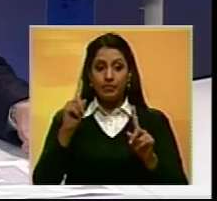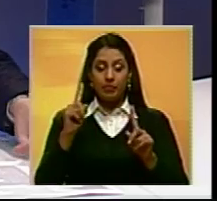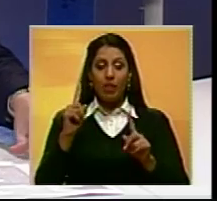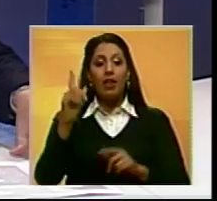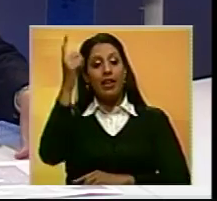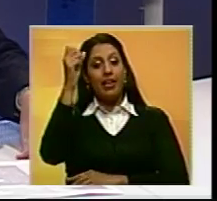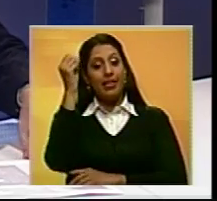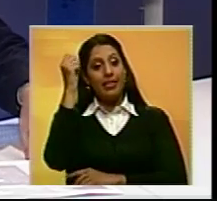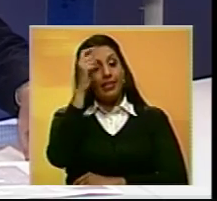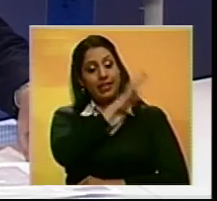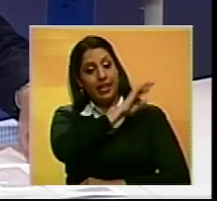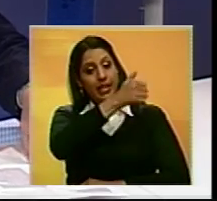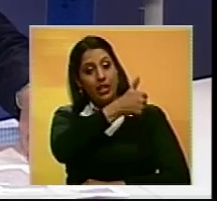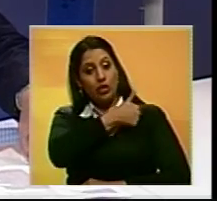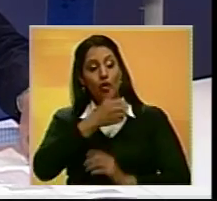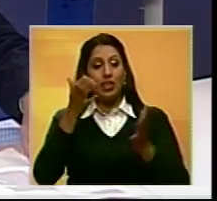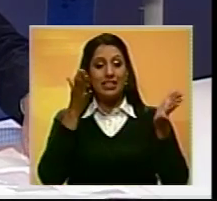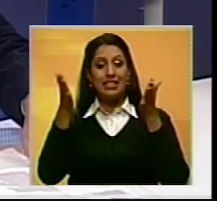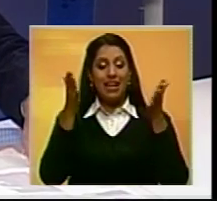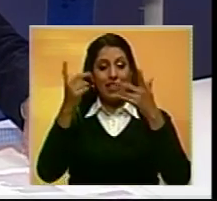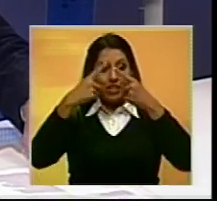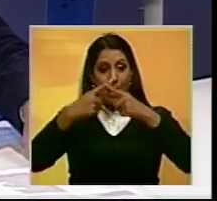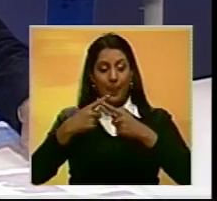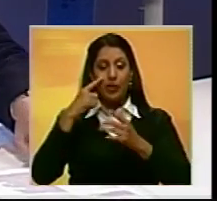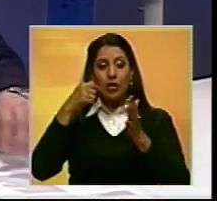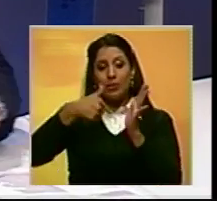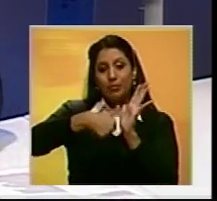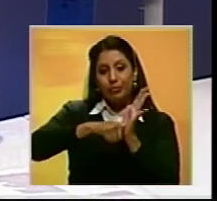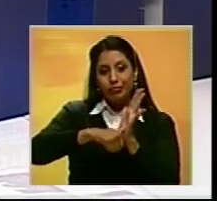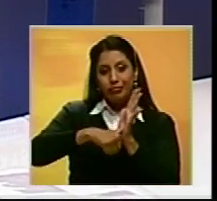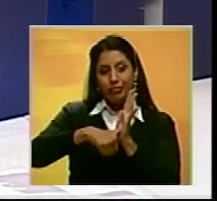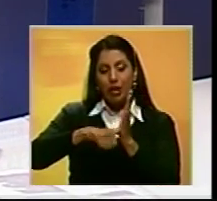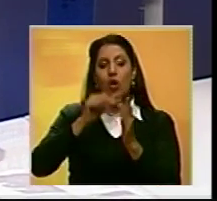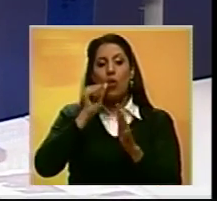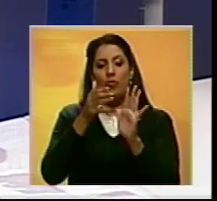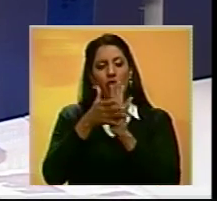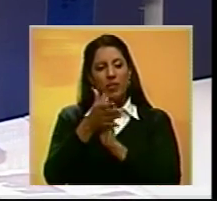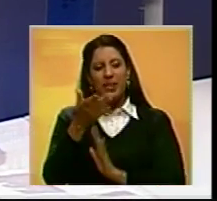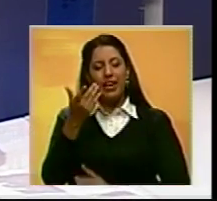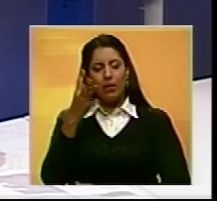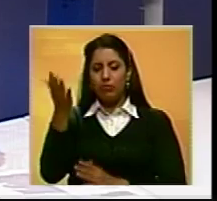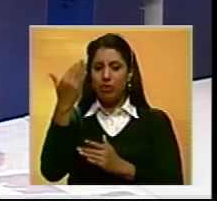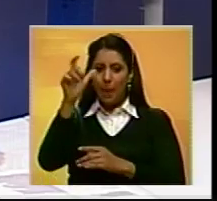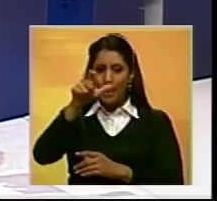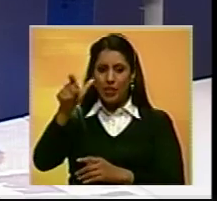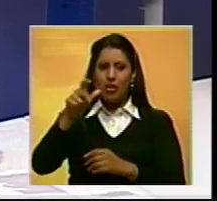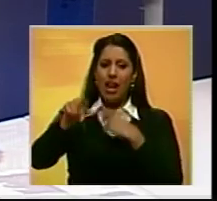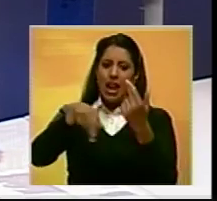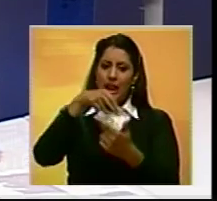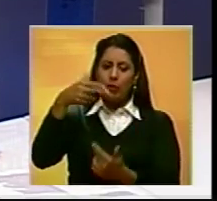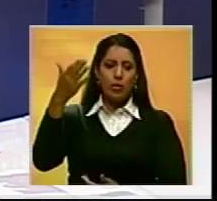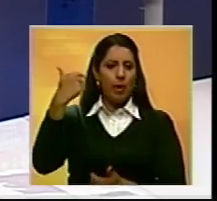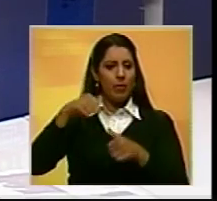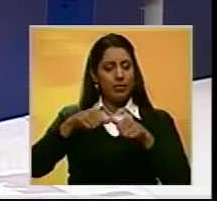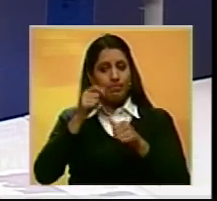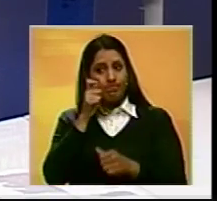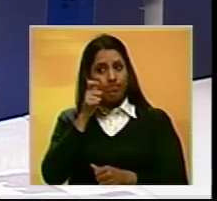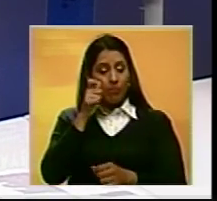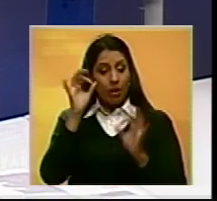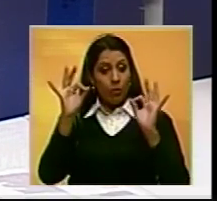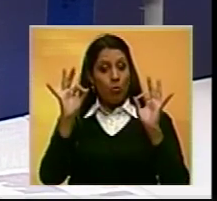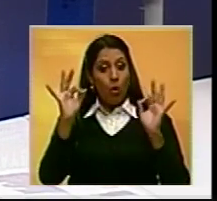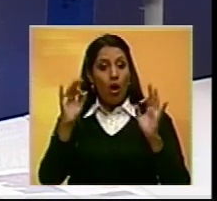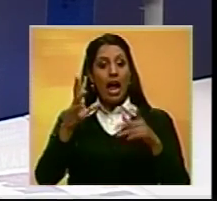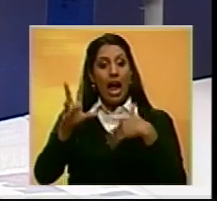El director del Servicio Administrativo de Identificación, Migración y Extranjería, Juan Carlos Dugarte, instó a los revolucionarios a mantenerse alerta sobre